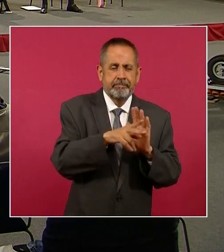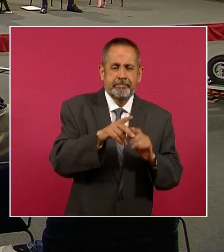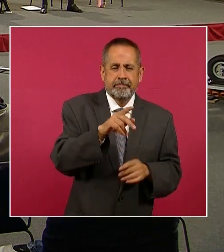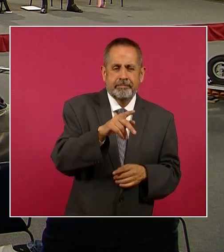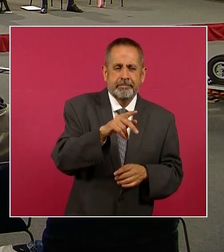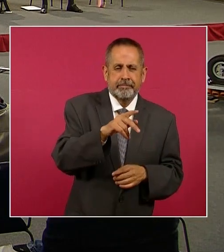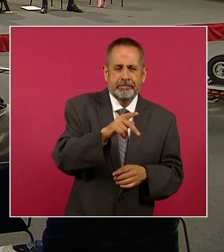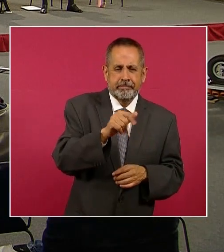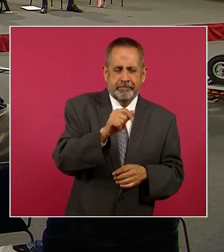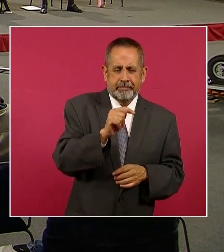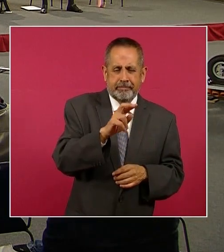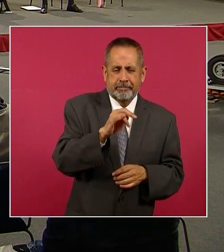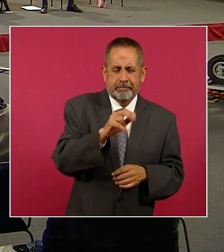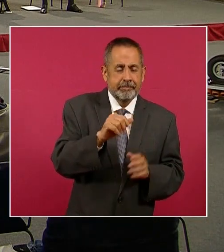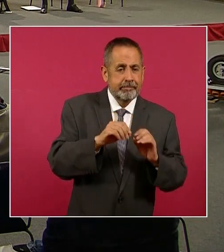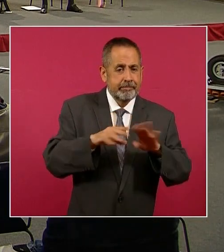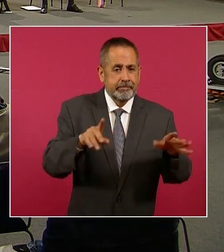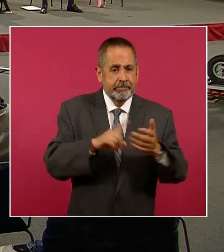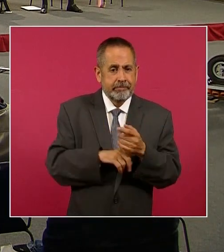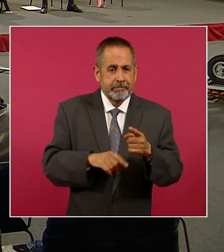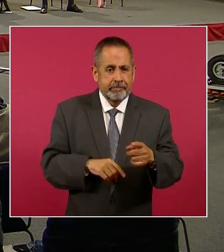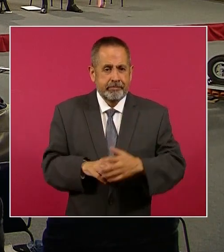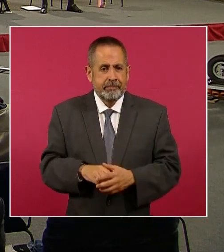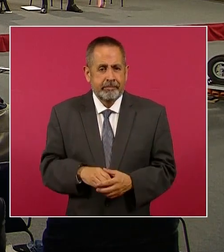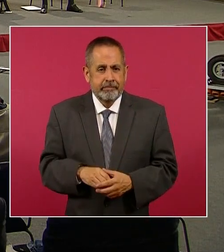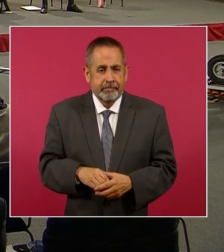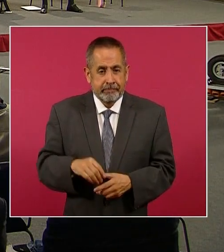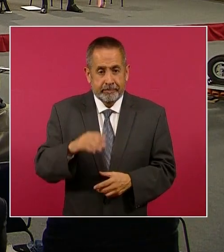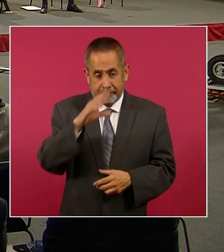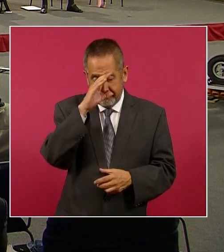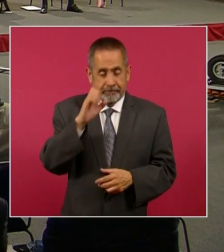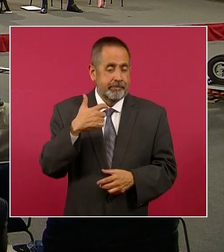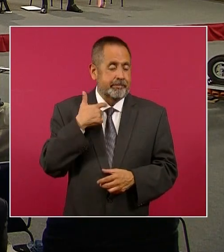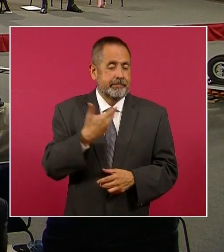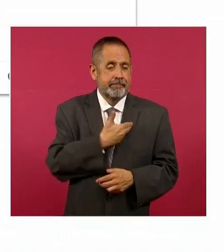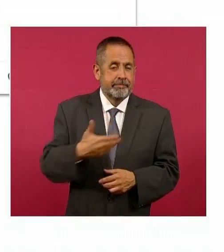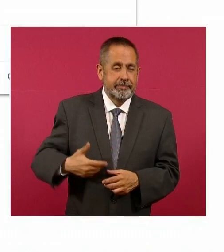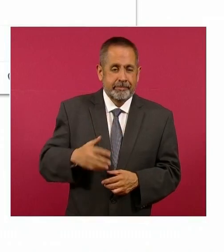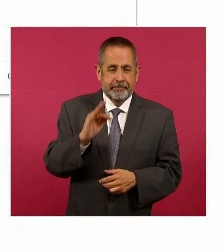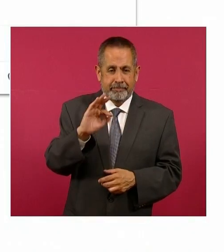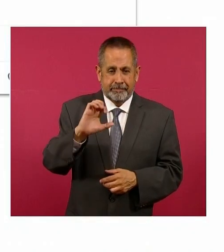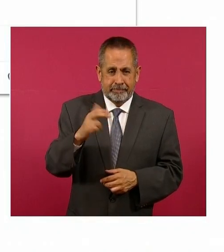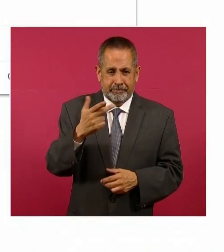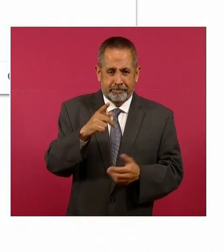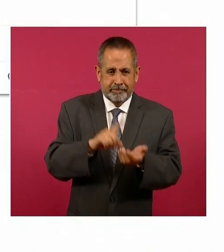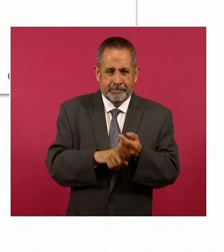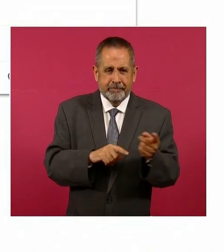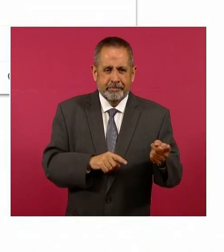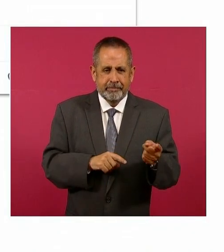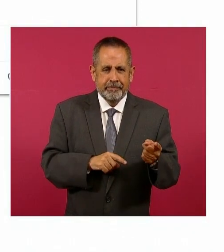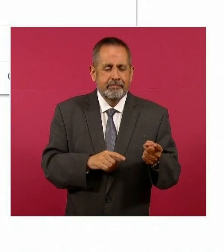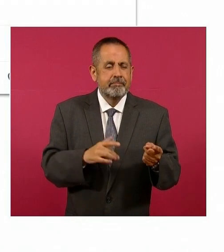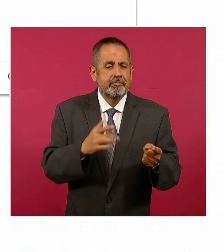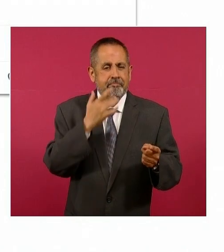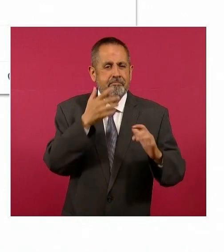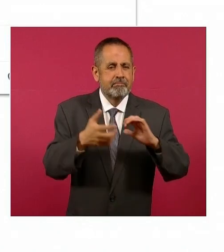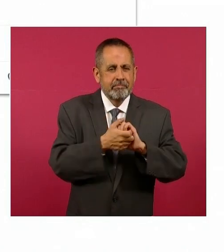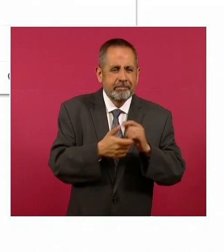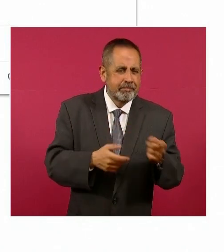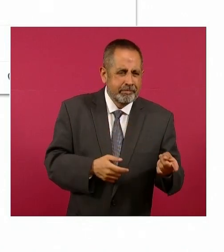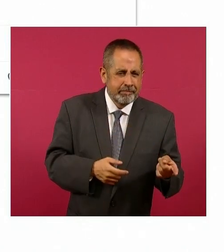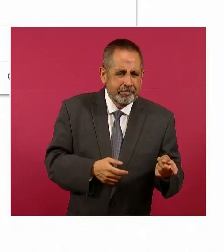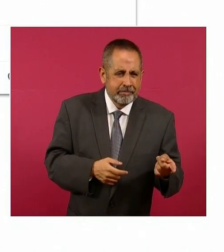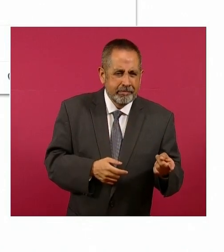publicó: sale una foto del expresidente Felipe Calderón cuando pactó con el Chapo. Esto confirma lo que se dijo